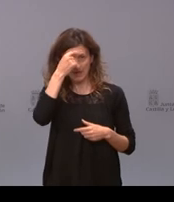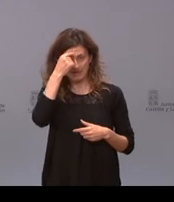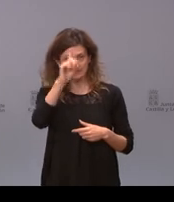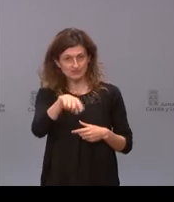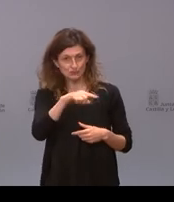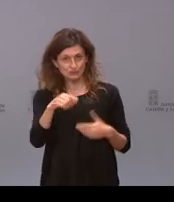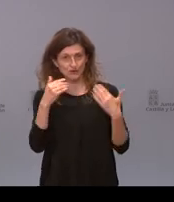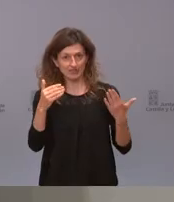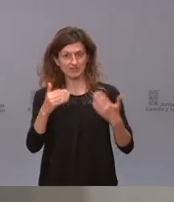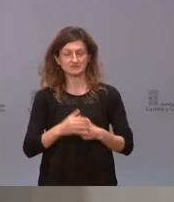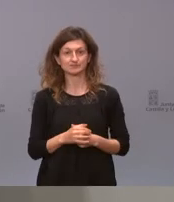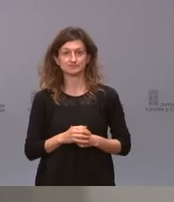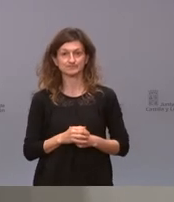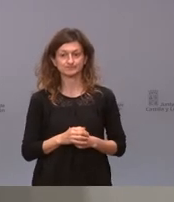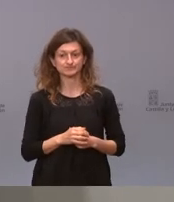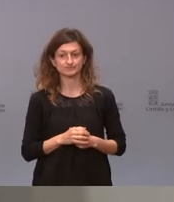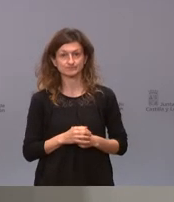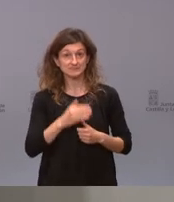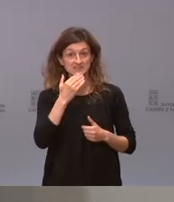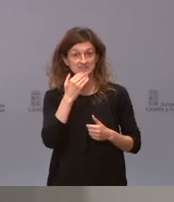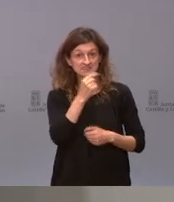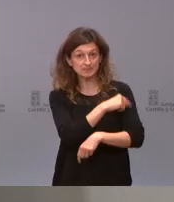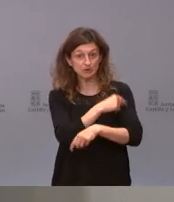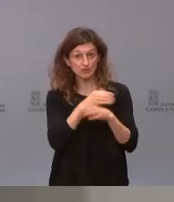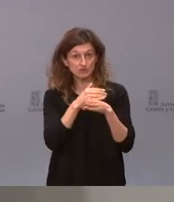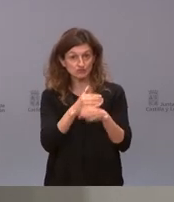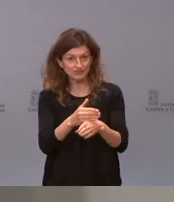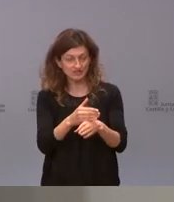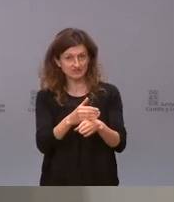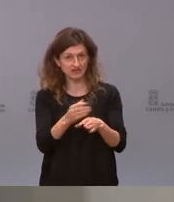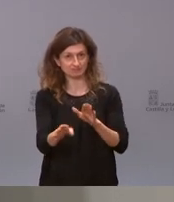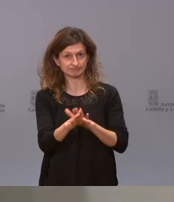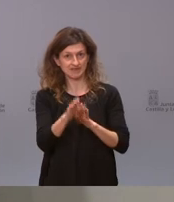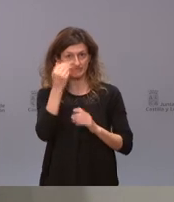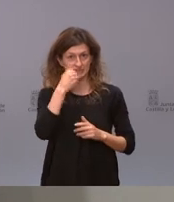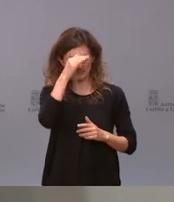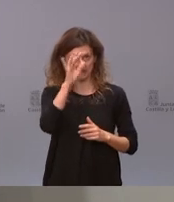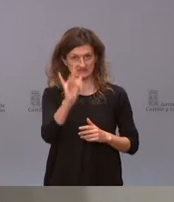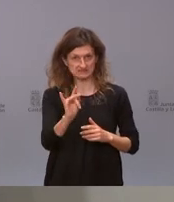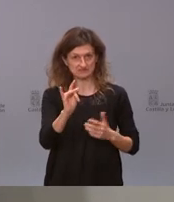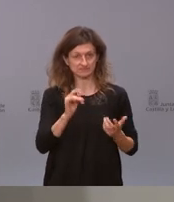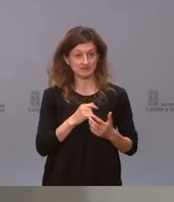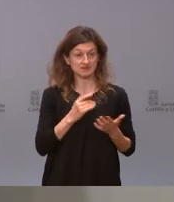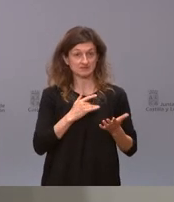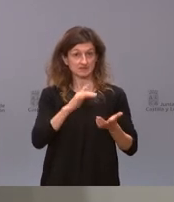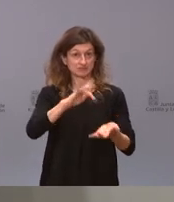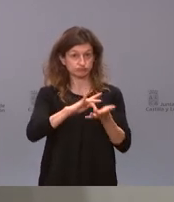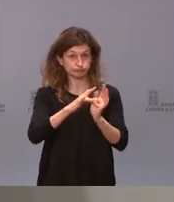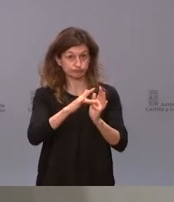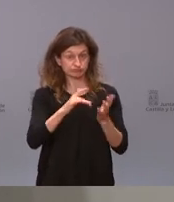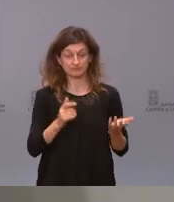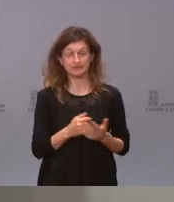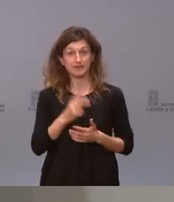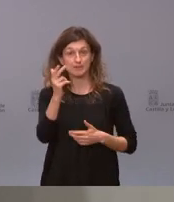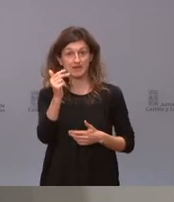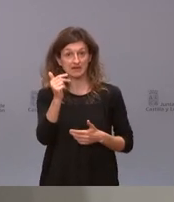gracias bueno si hay vacunas suficientes se va a vacunar los fines de semana si se acaban las vacunas el el